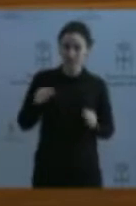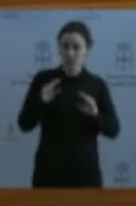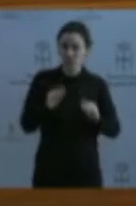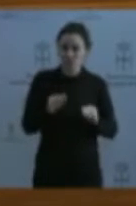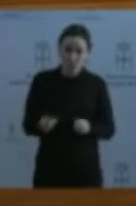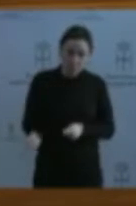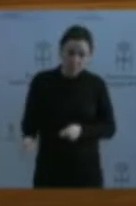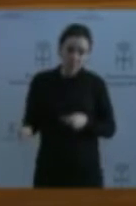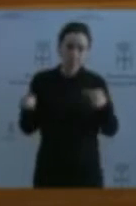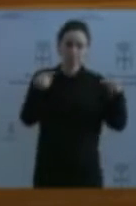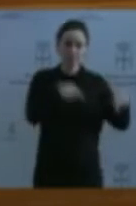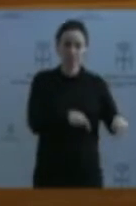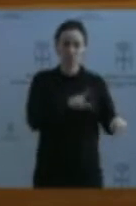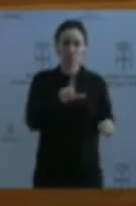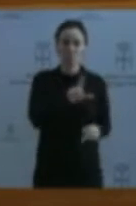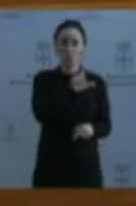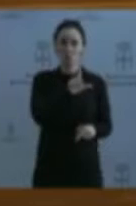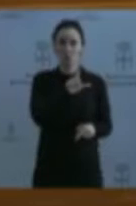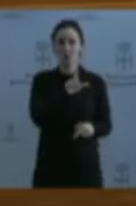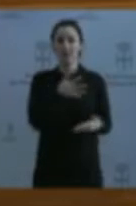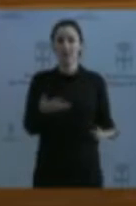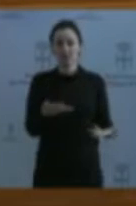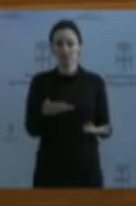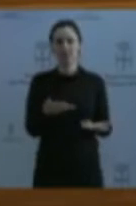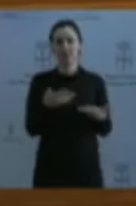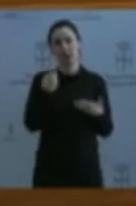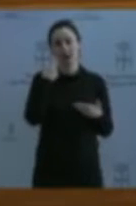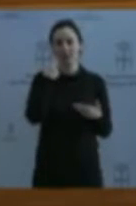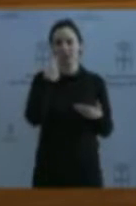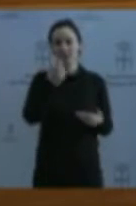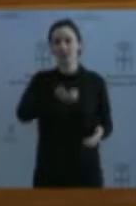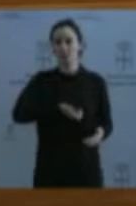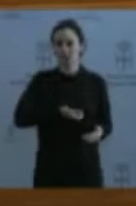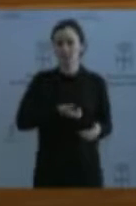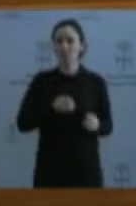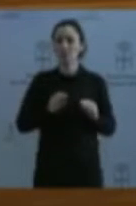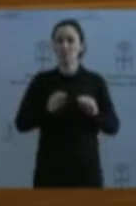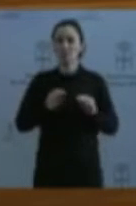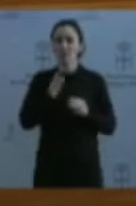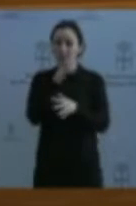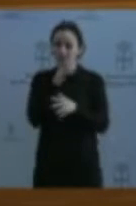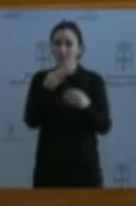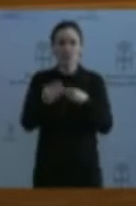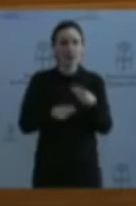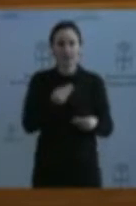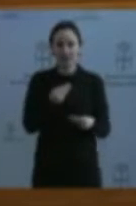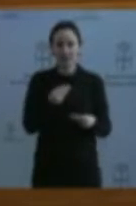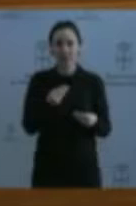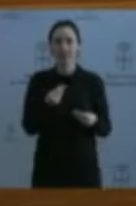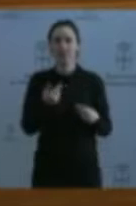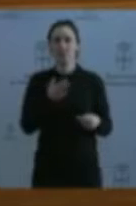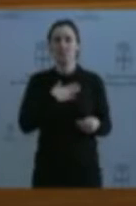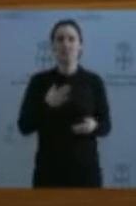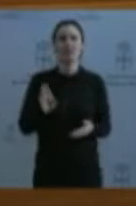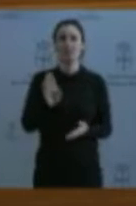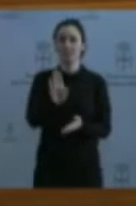la decisión de la Corporación Municipal de Villaviciosa y nuestro representante de Somos Villaviciosa se expresó en este sentido